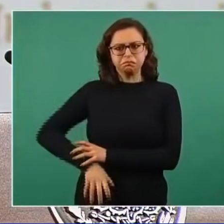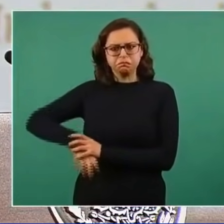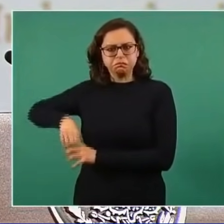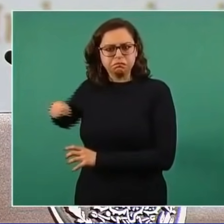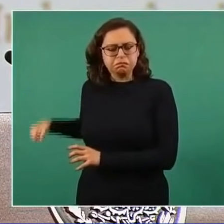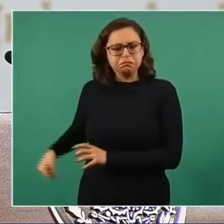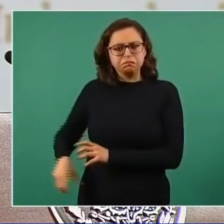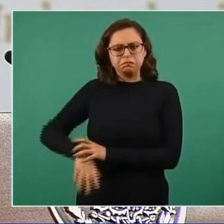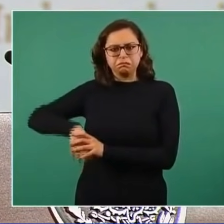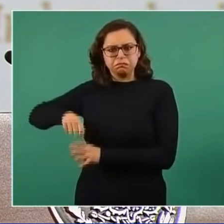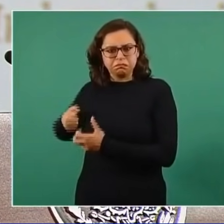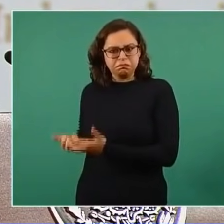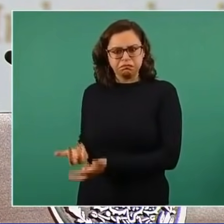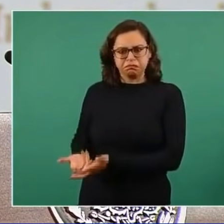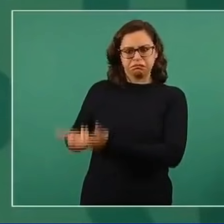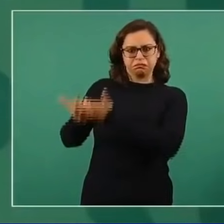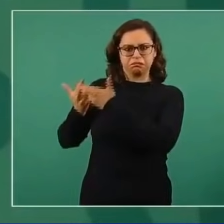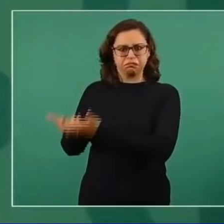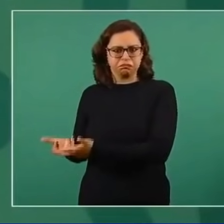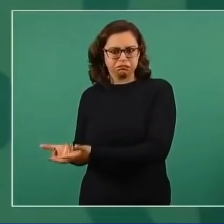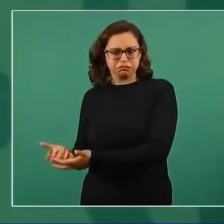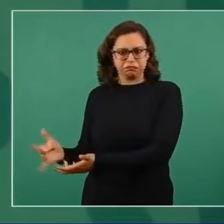más de la cuenta.